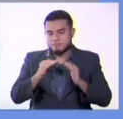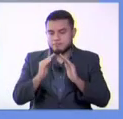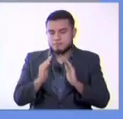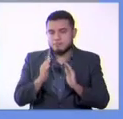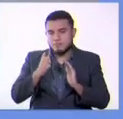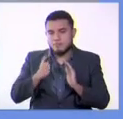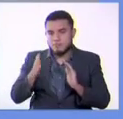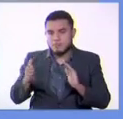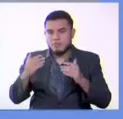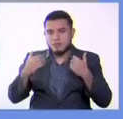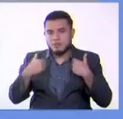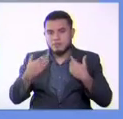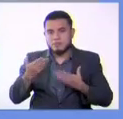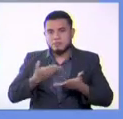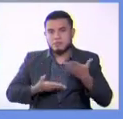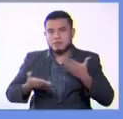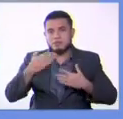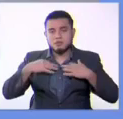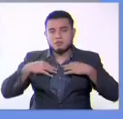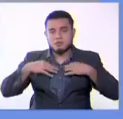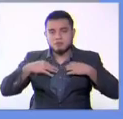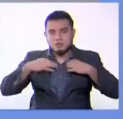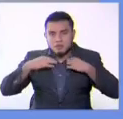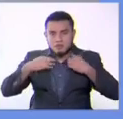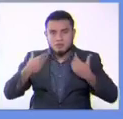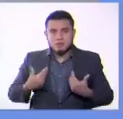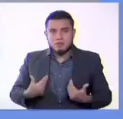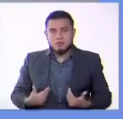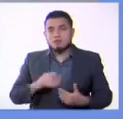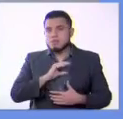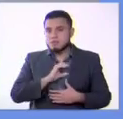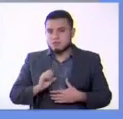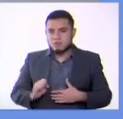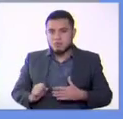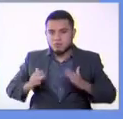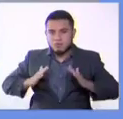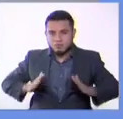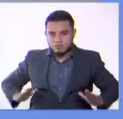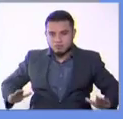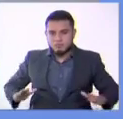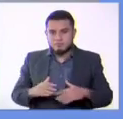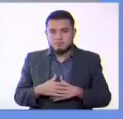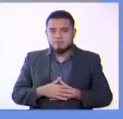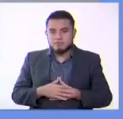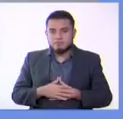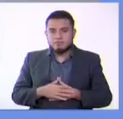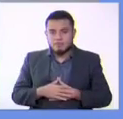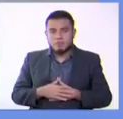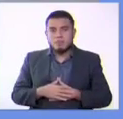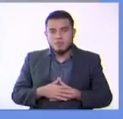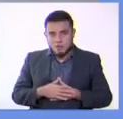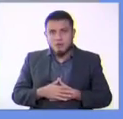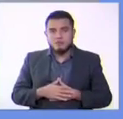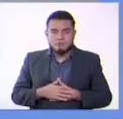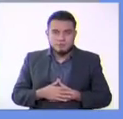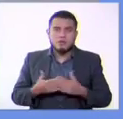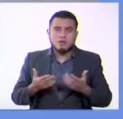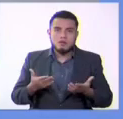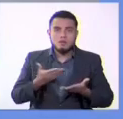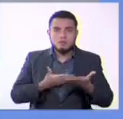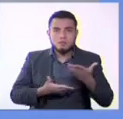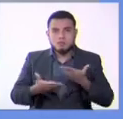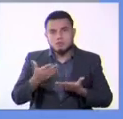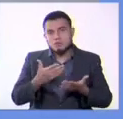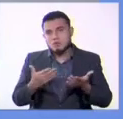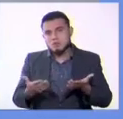tienen venta de vestimenta tradicional, también ponen ventas de comida típica, como lo que son